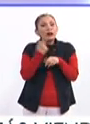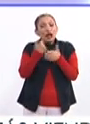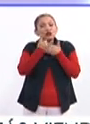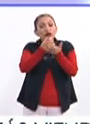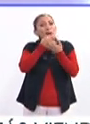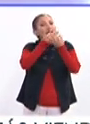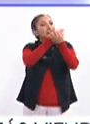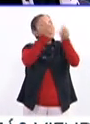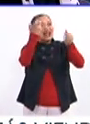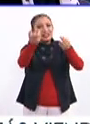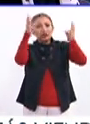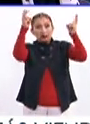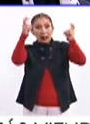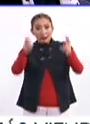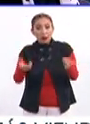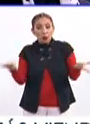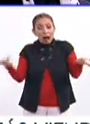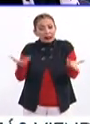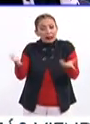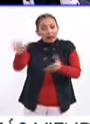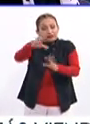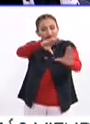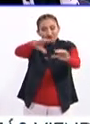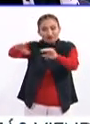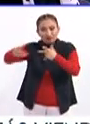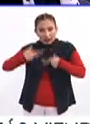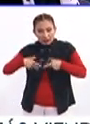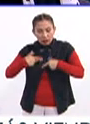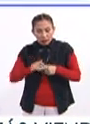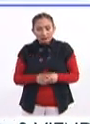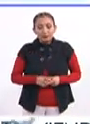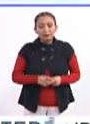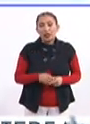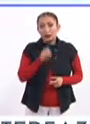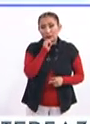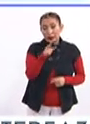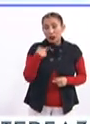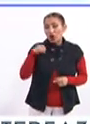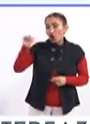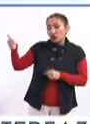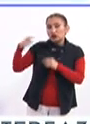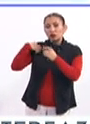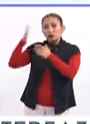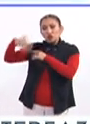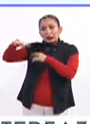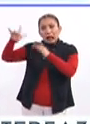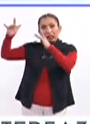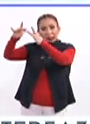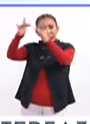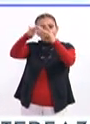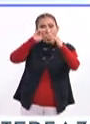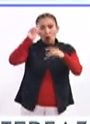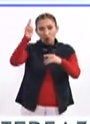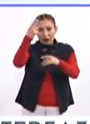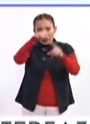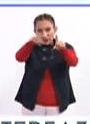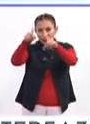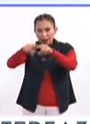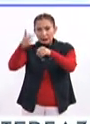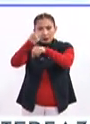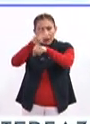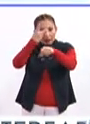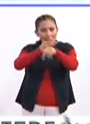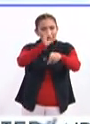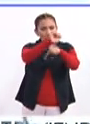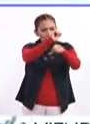ayuda a difundir estos temas de construcción de ciudadanía. Y pues desde luego, pues sí, los aliados que tendremos que buscar y vamos a buscar son universidades